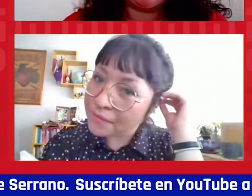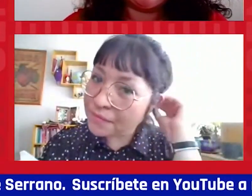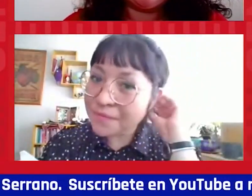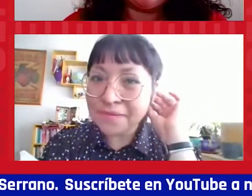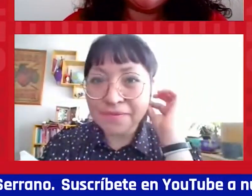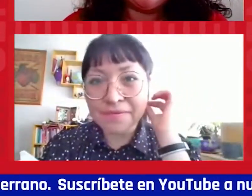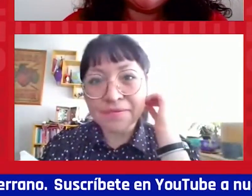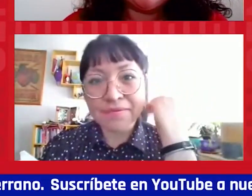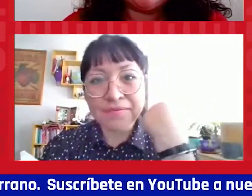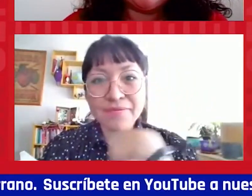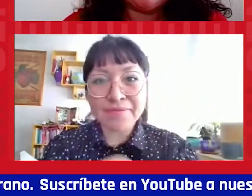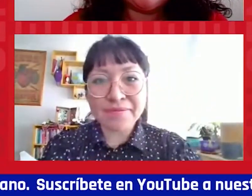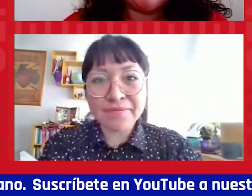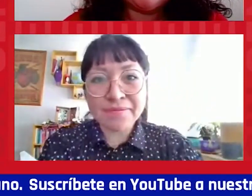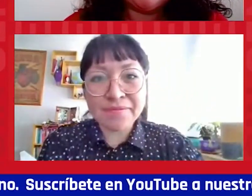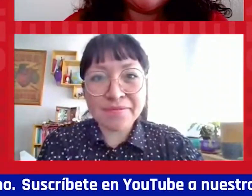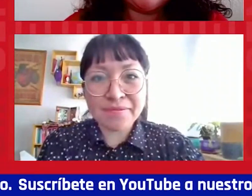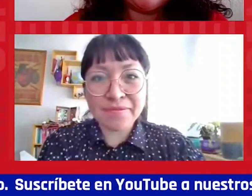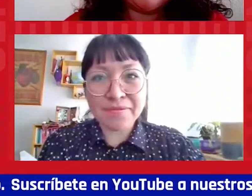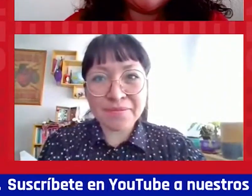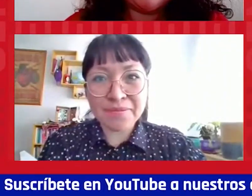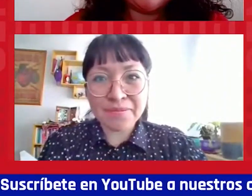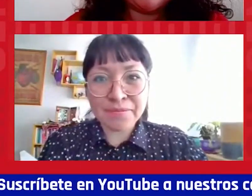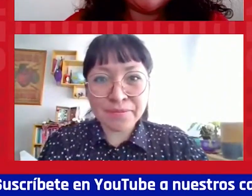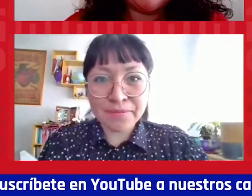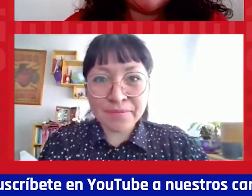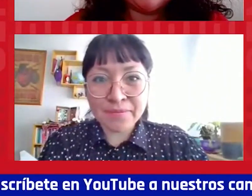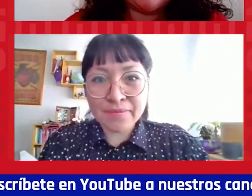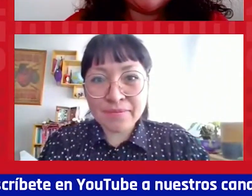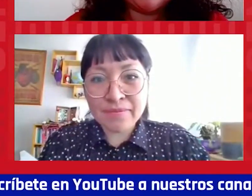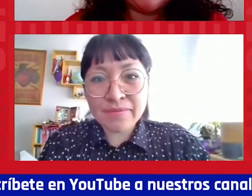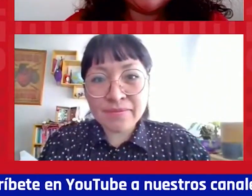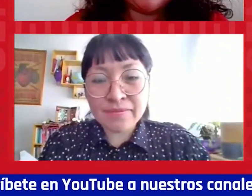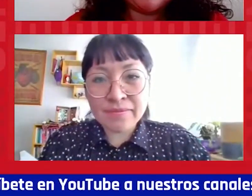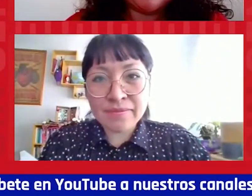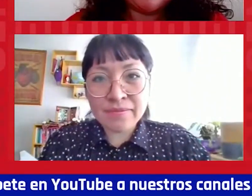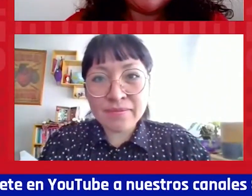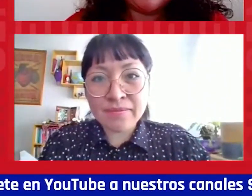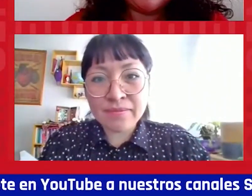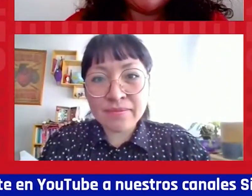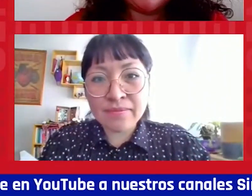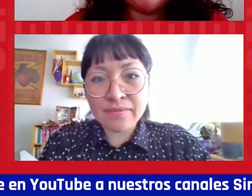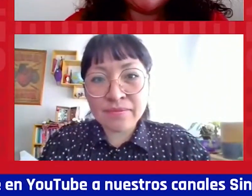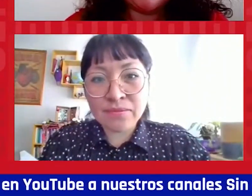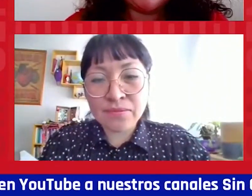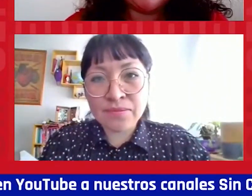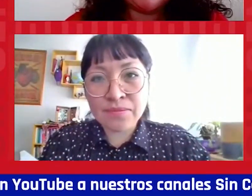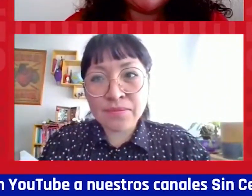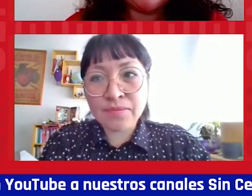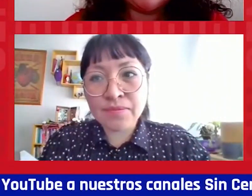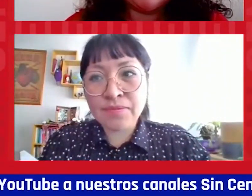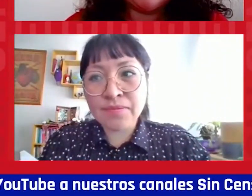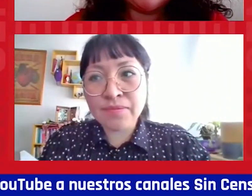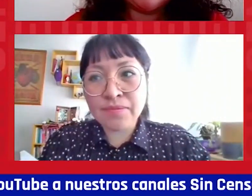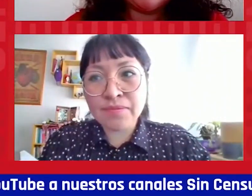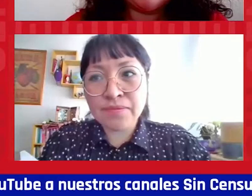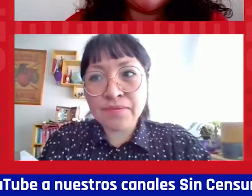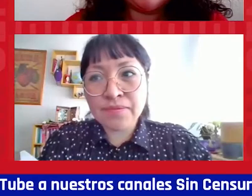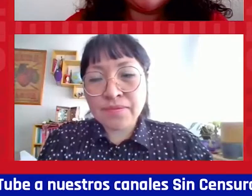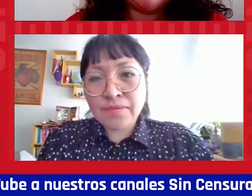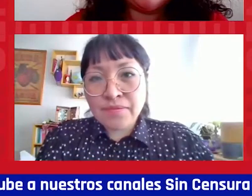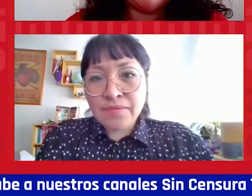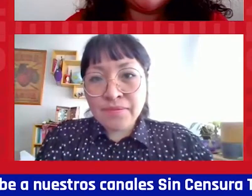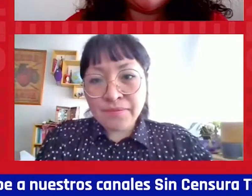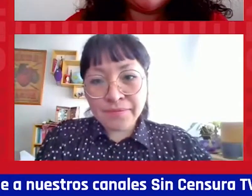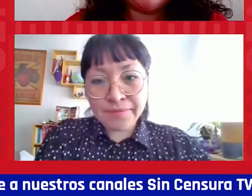cómo te lo planteo, te ofende que haya exhibido lo que gana un periodista? Te lo